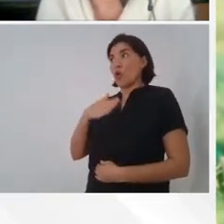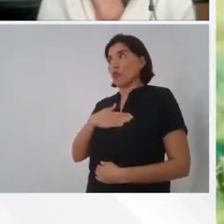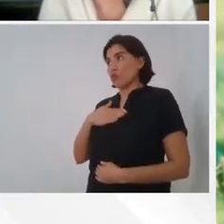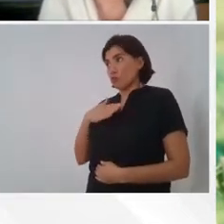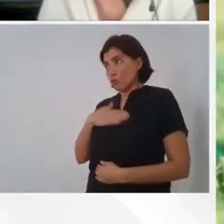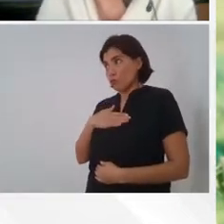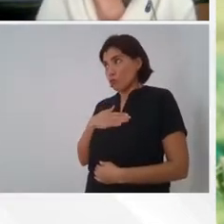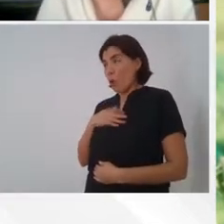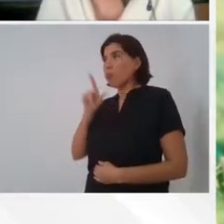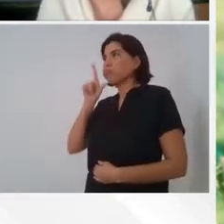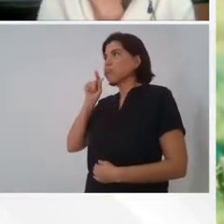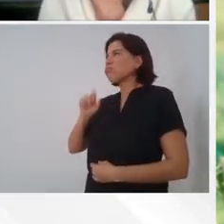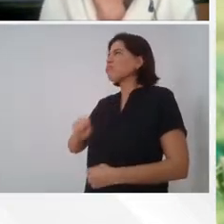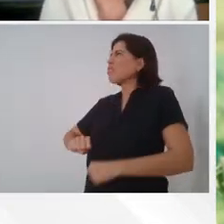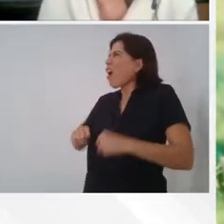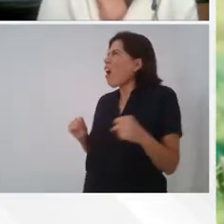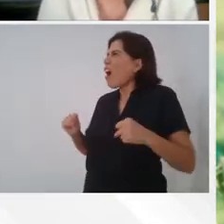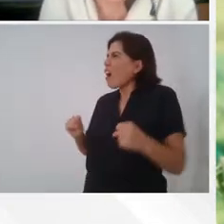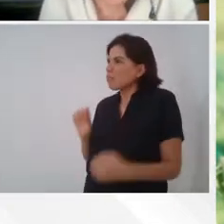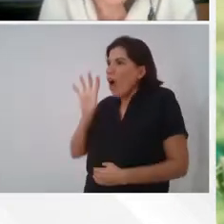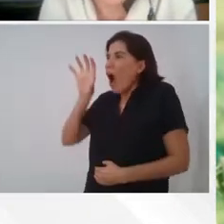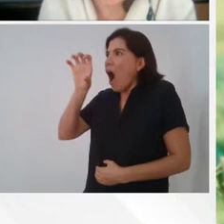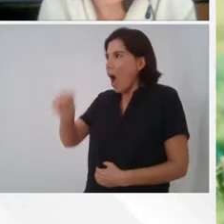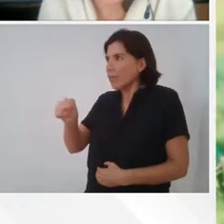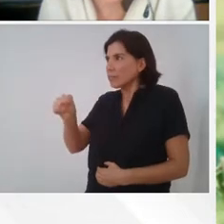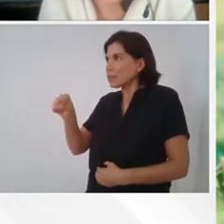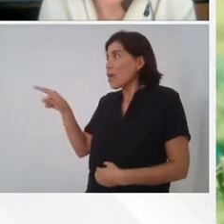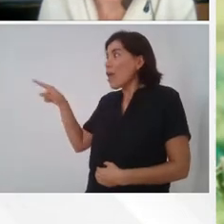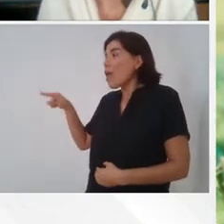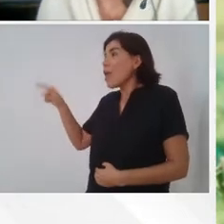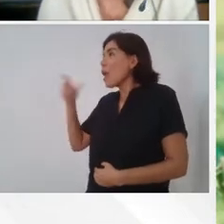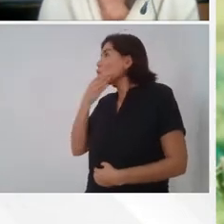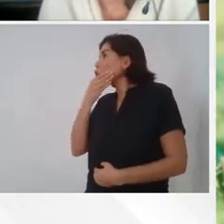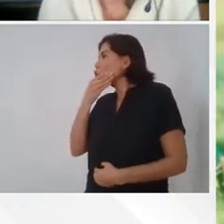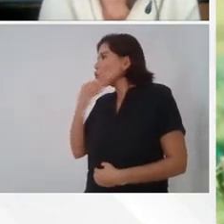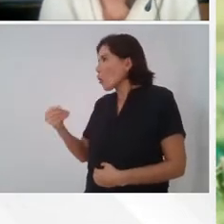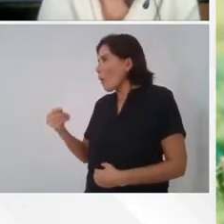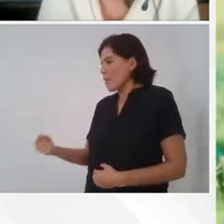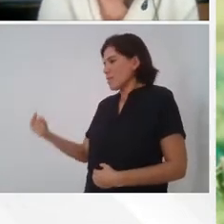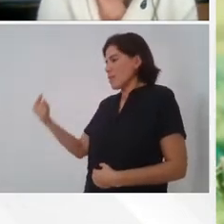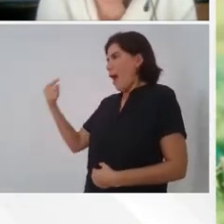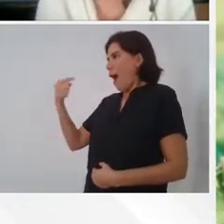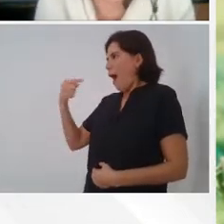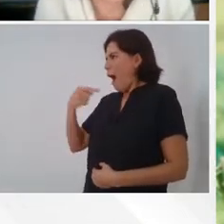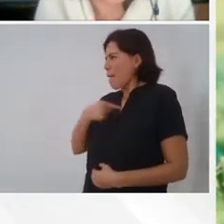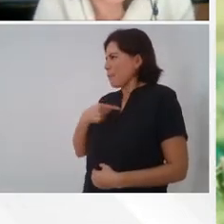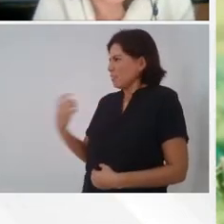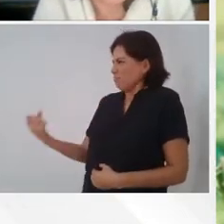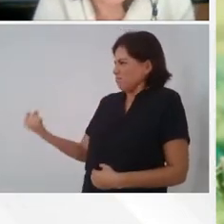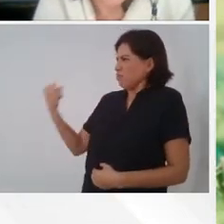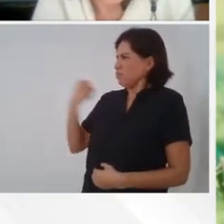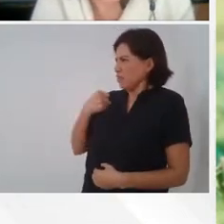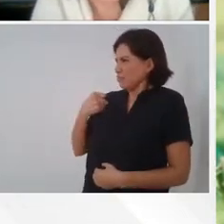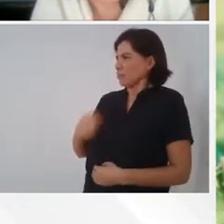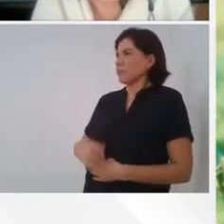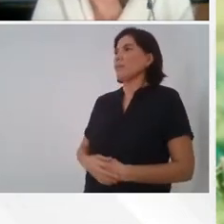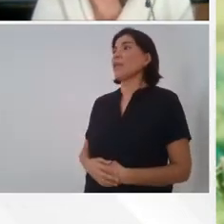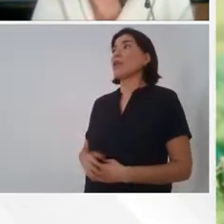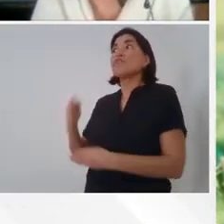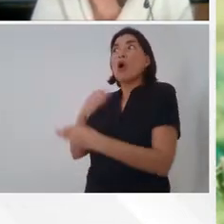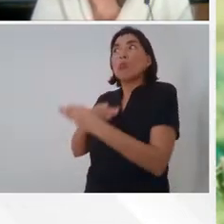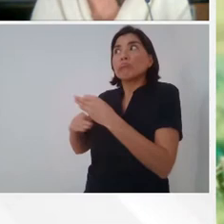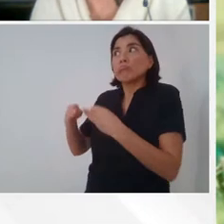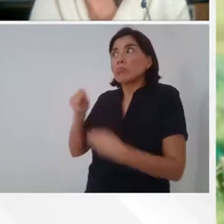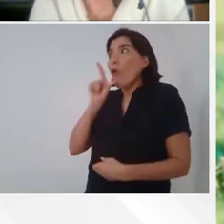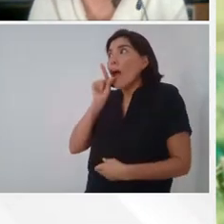las gallinas son muy parecidas a los hombres, ¿sí? Y los hombres también son muy parecidos entre sí. Así que, como